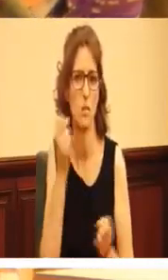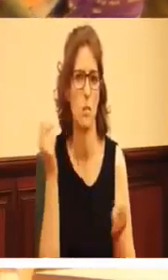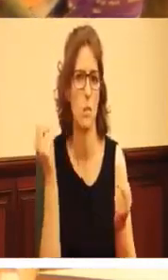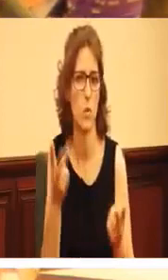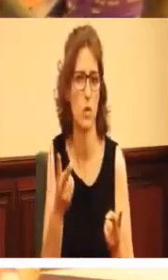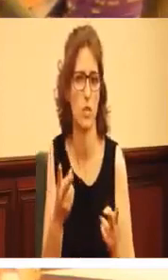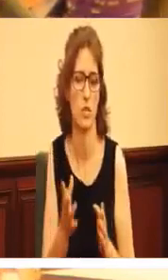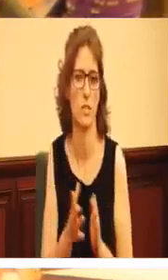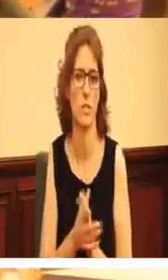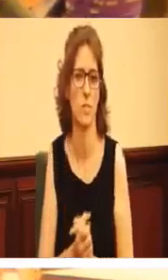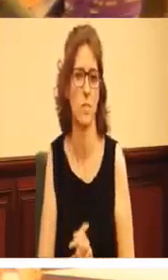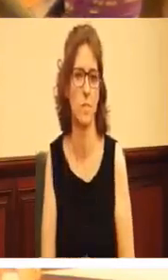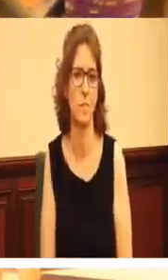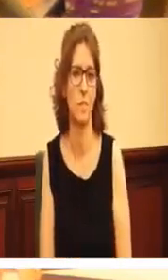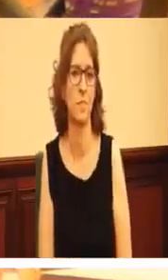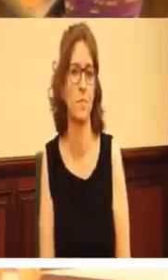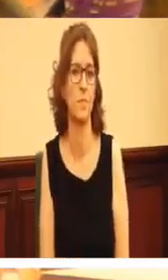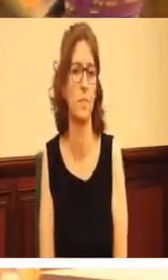importa?